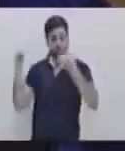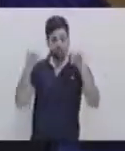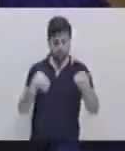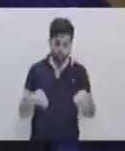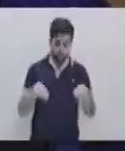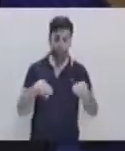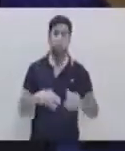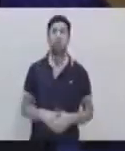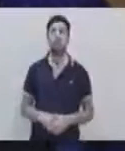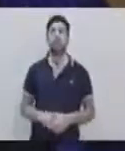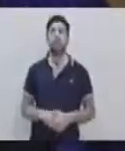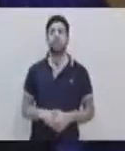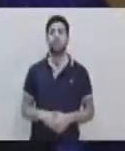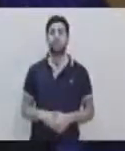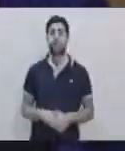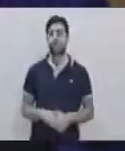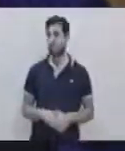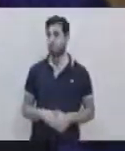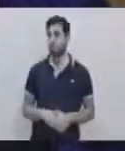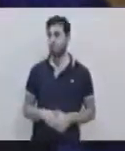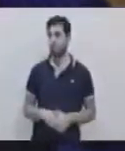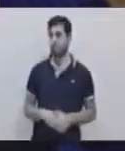Ropa adecuada.